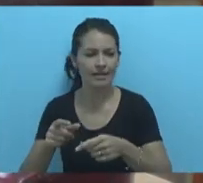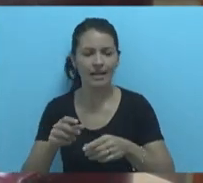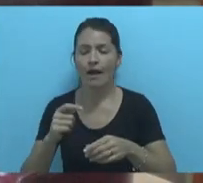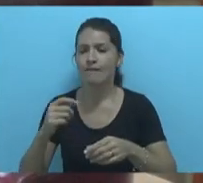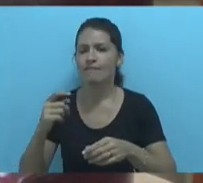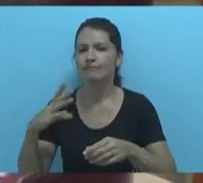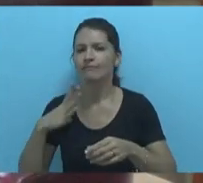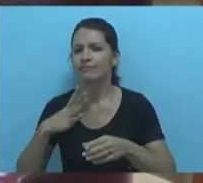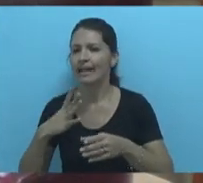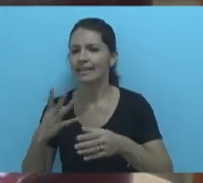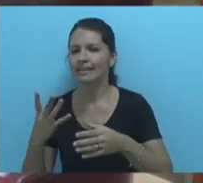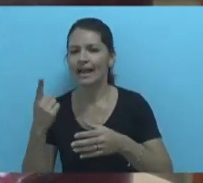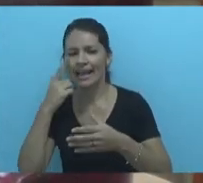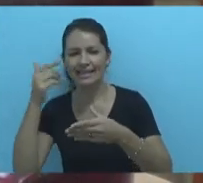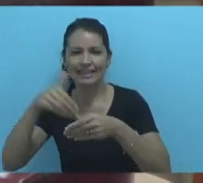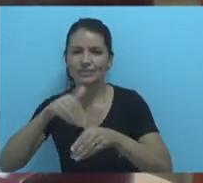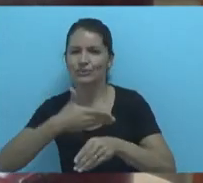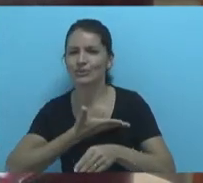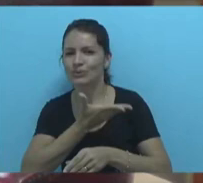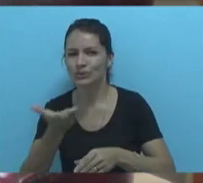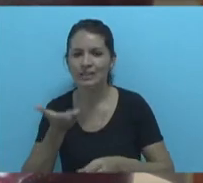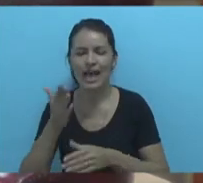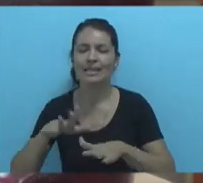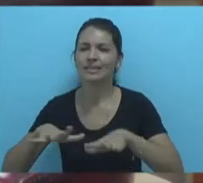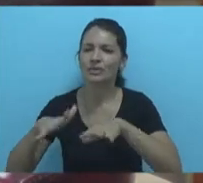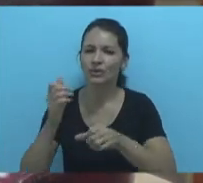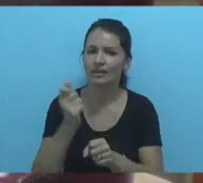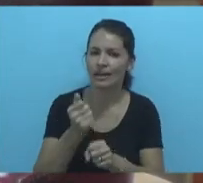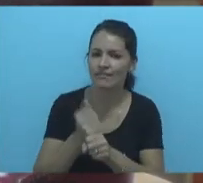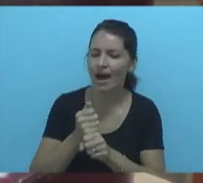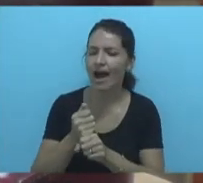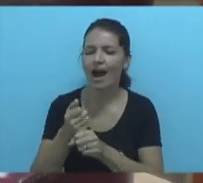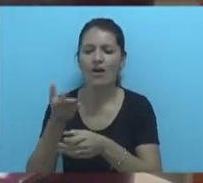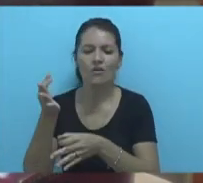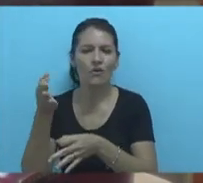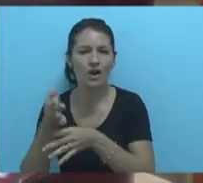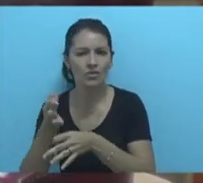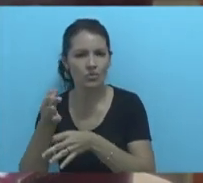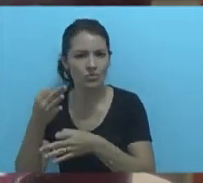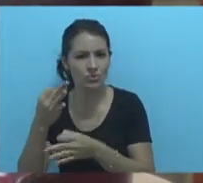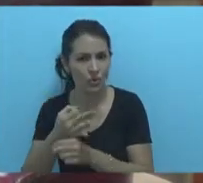atada a los vaivenes económicos, a la posibilidad de conseguir empleo. Sabemos que la informalidad,